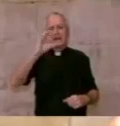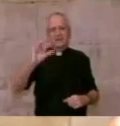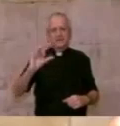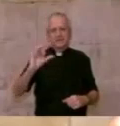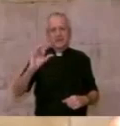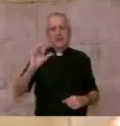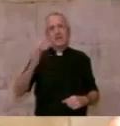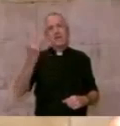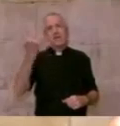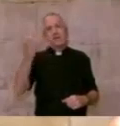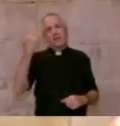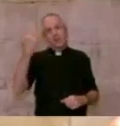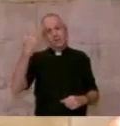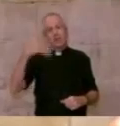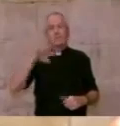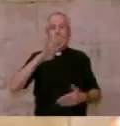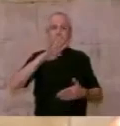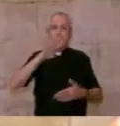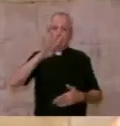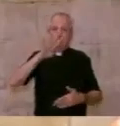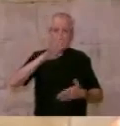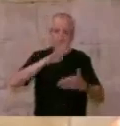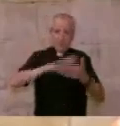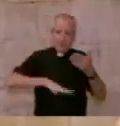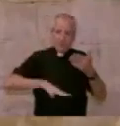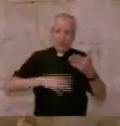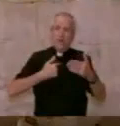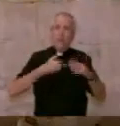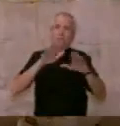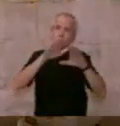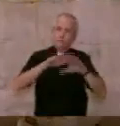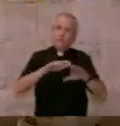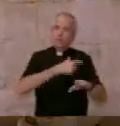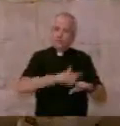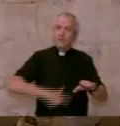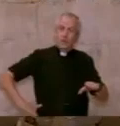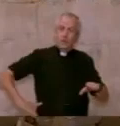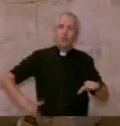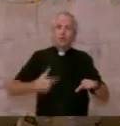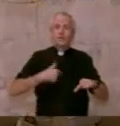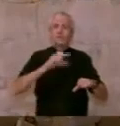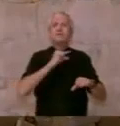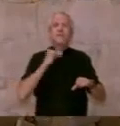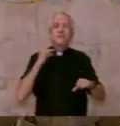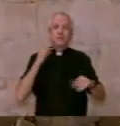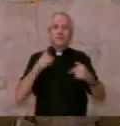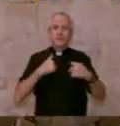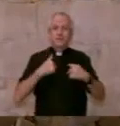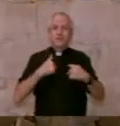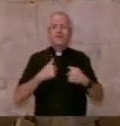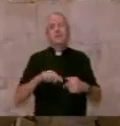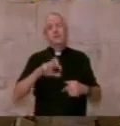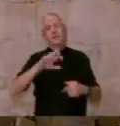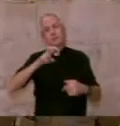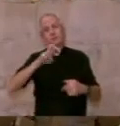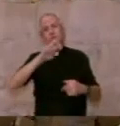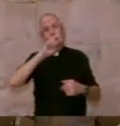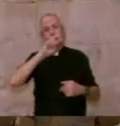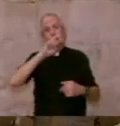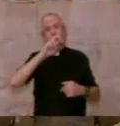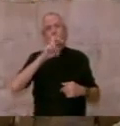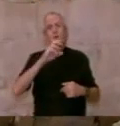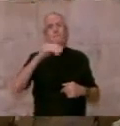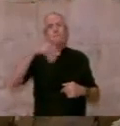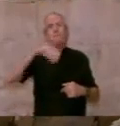como posterior arquebispo de Barcelona em va ordenar diaca i prevera. Que como posterior arquebispo de Barcelona me ordenó, que no ha